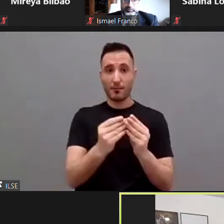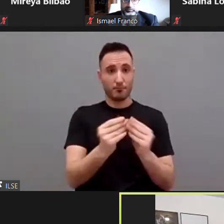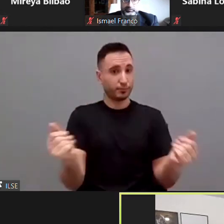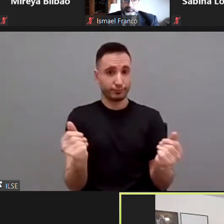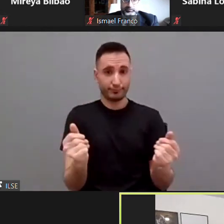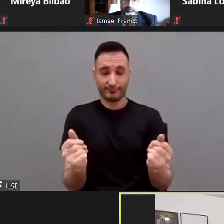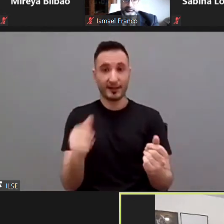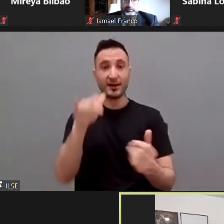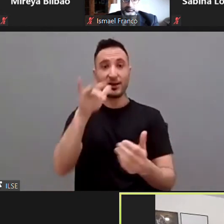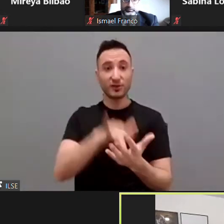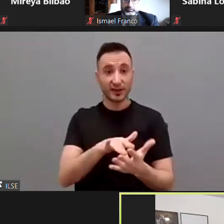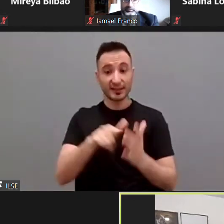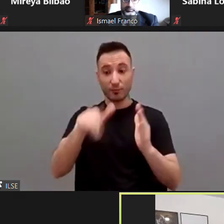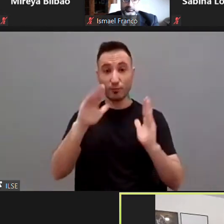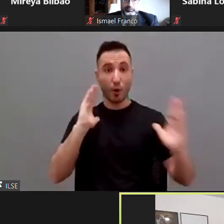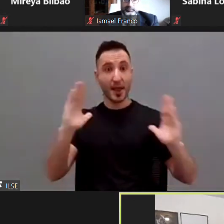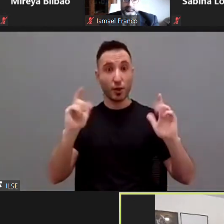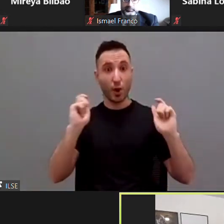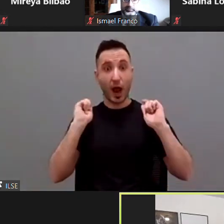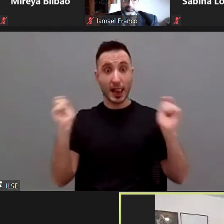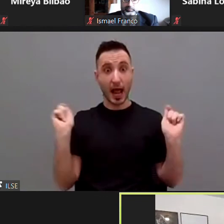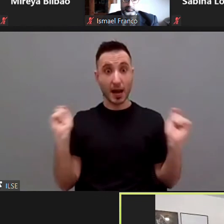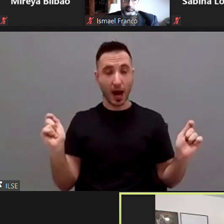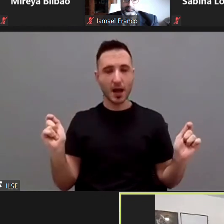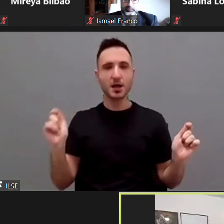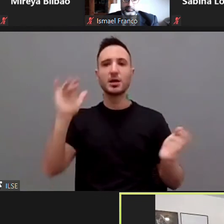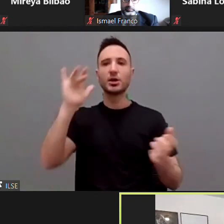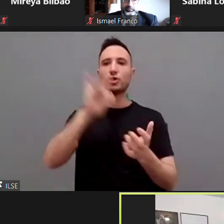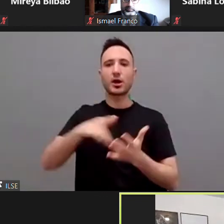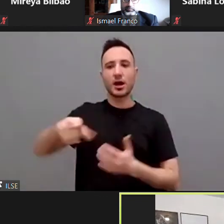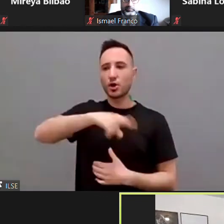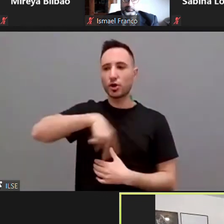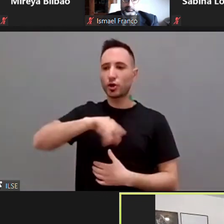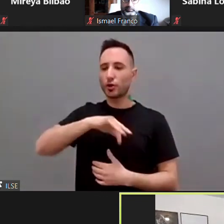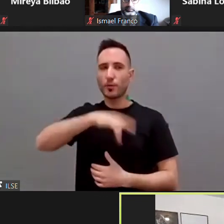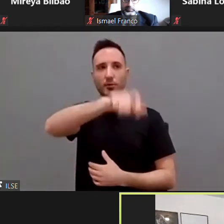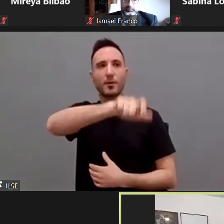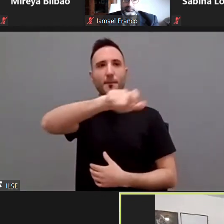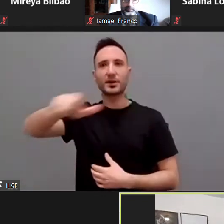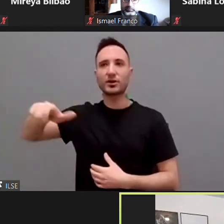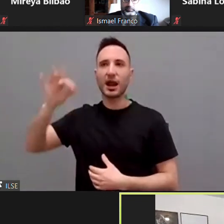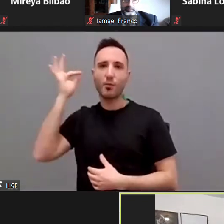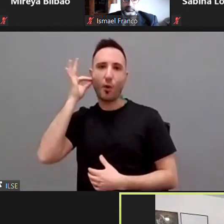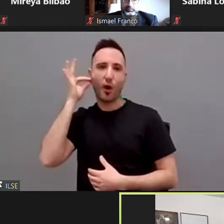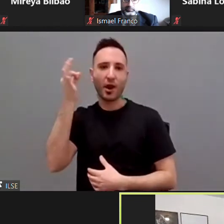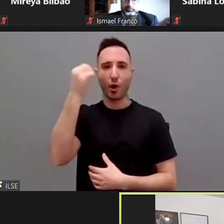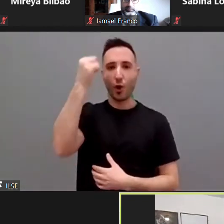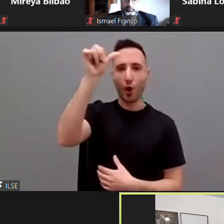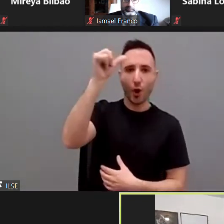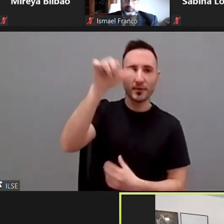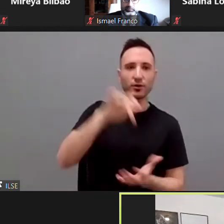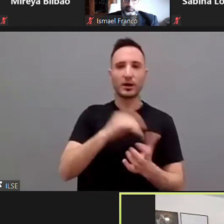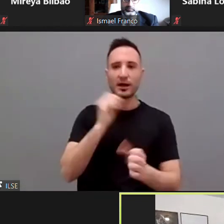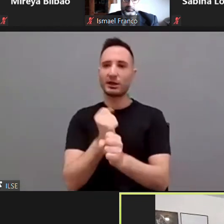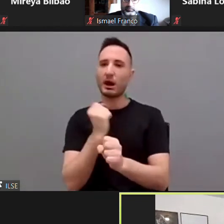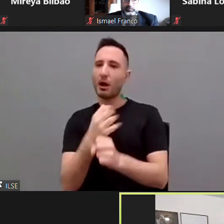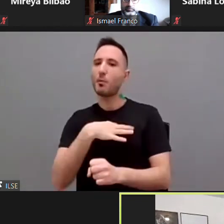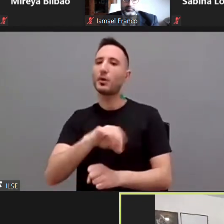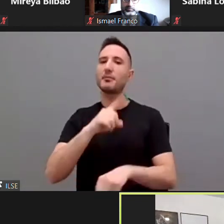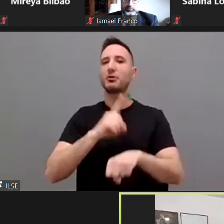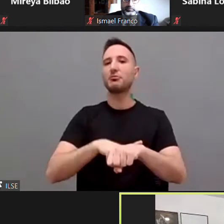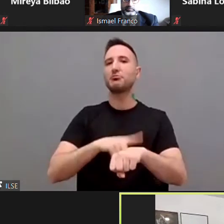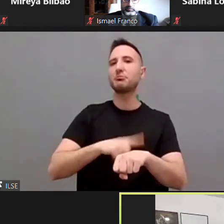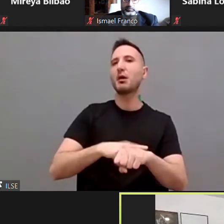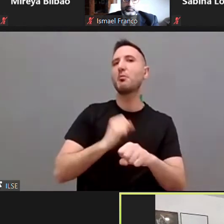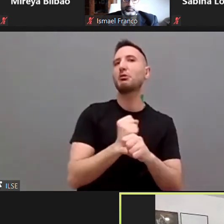estado de alarma, pues nos podemos acoger a aquellas personas, a aquellas mujeres, a aquellos hombres que teníamos un trabajo compatible con el trabajo a